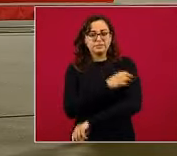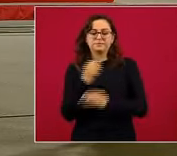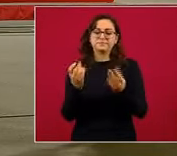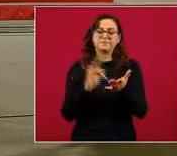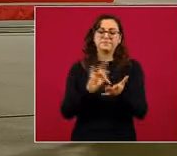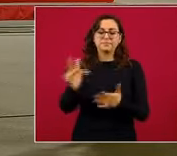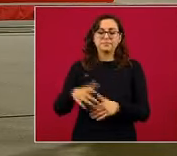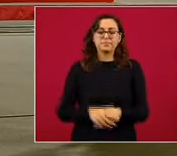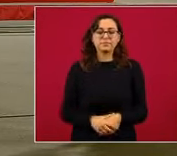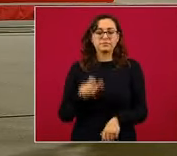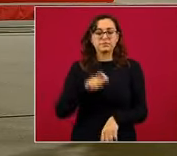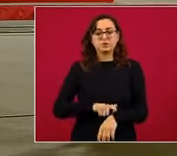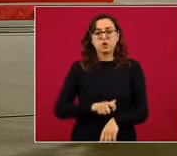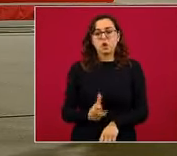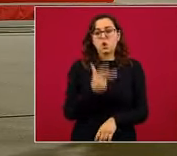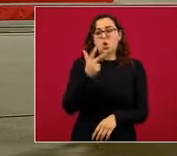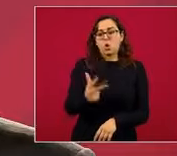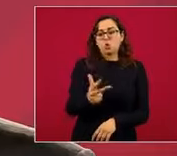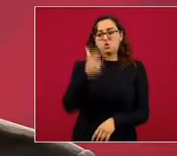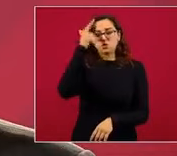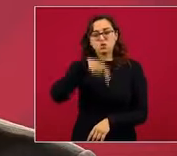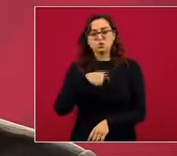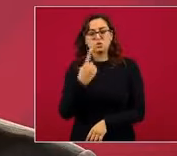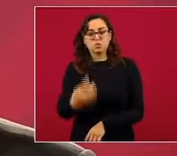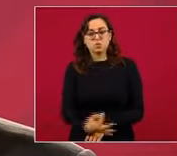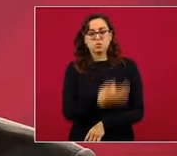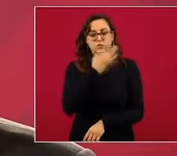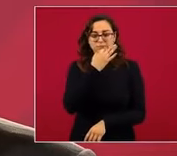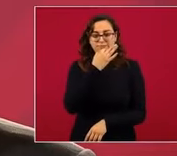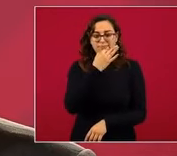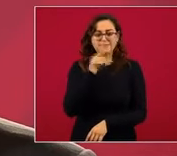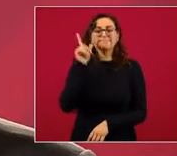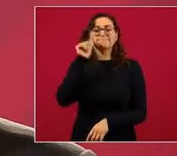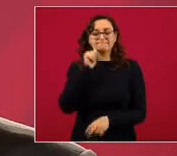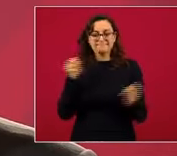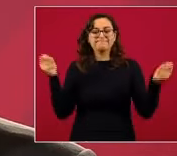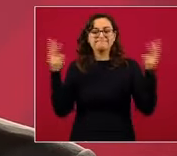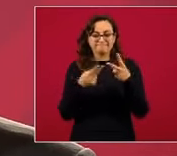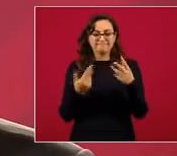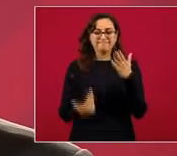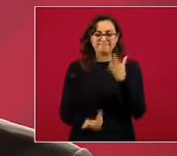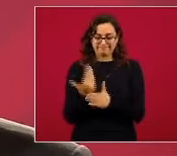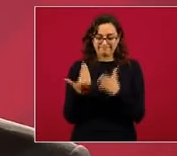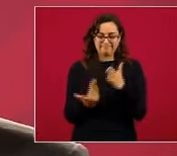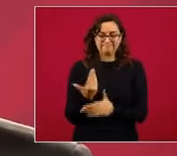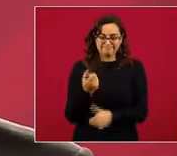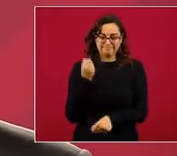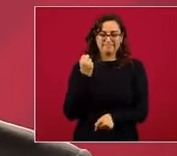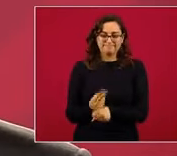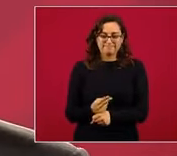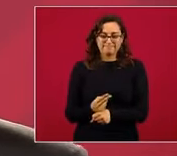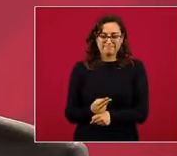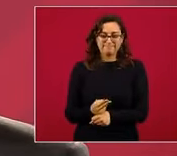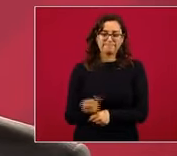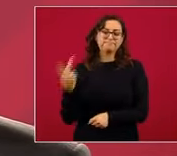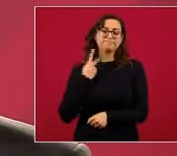gracias. Son las 20 horas con un minuto. Les invitamos mañana al Pulso de la Salud, donde presentaremos